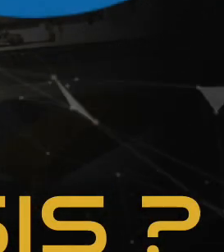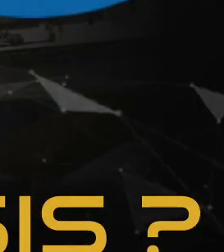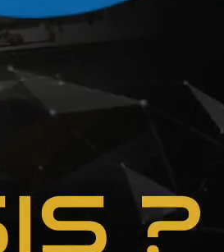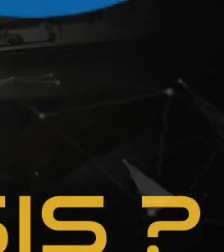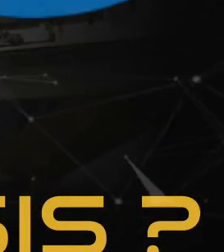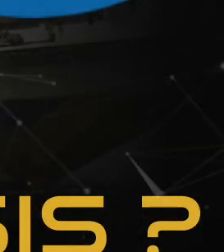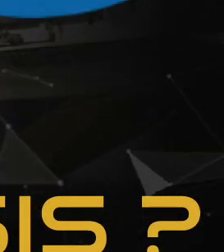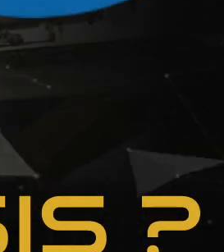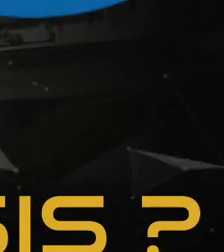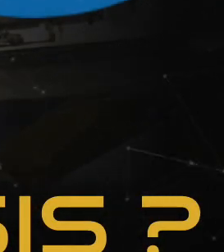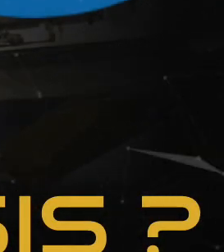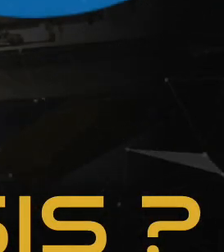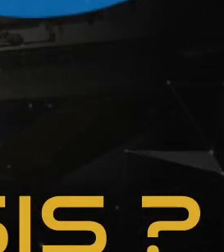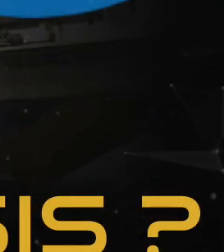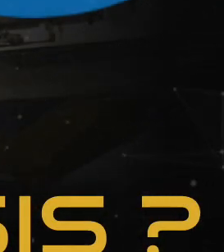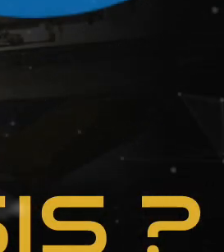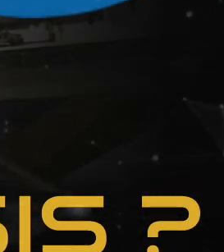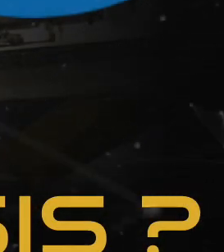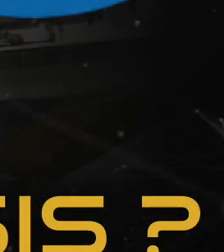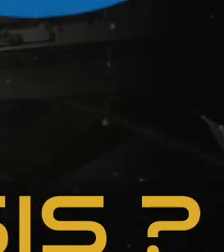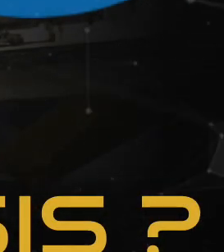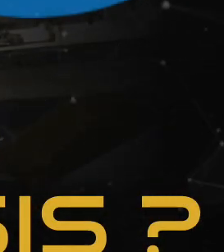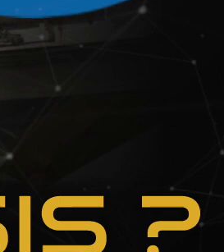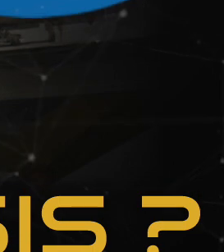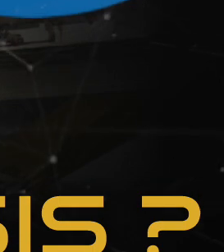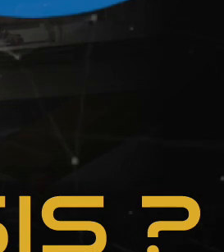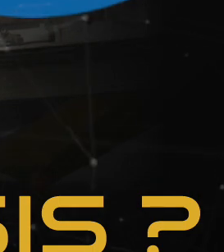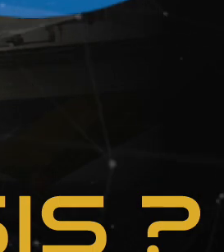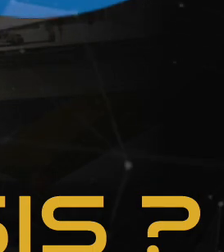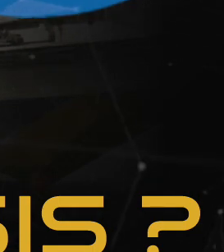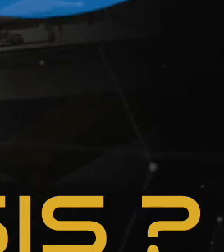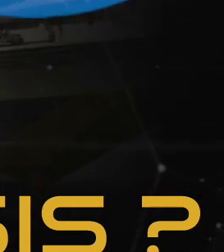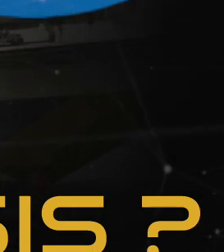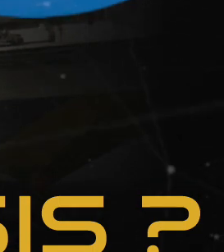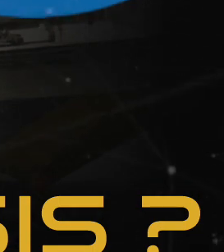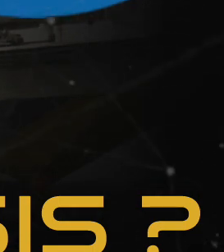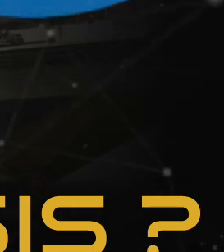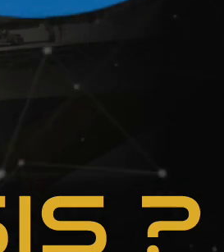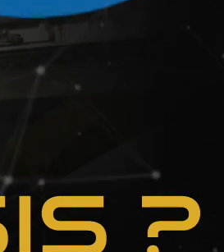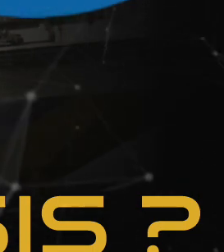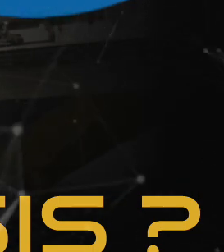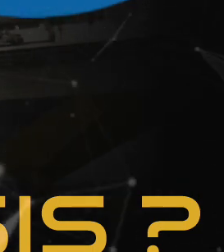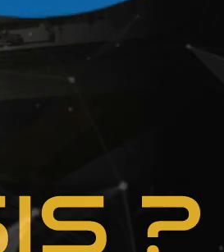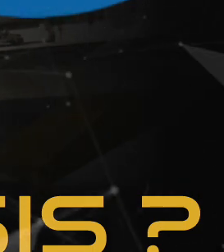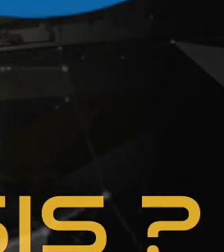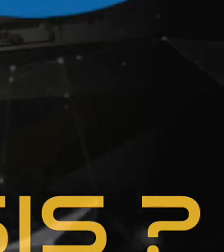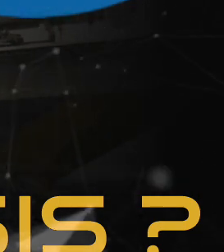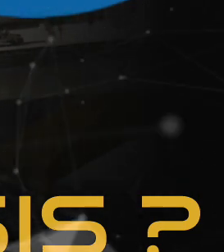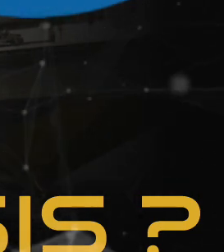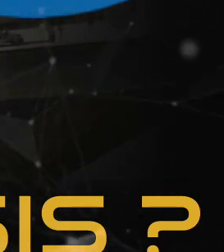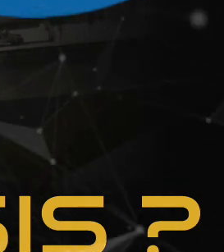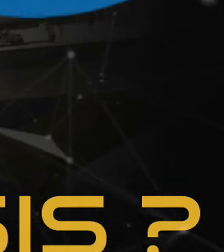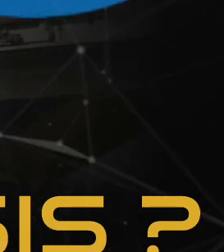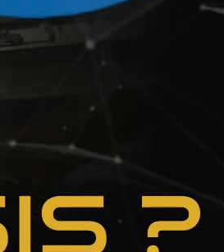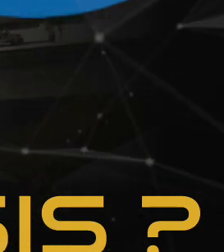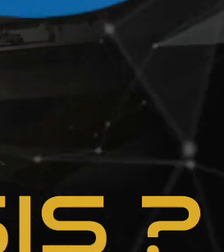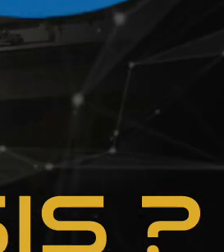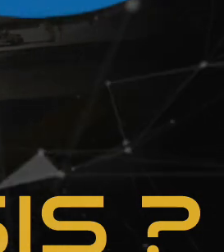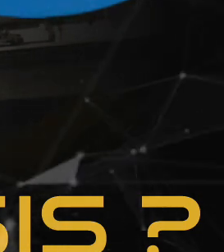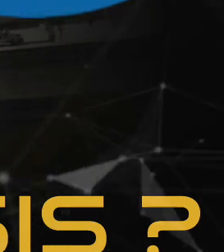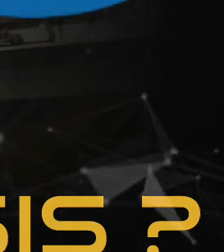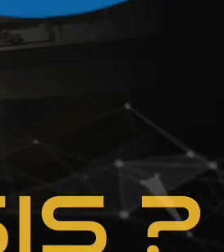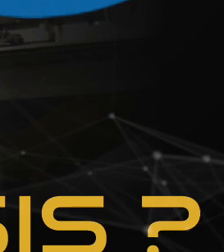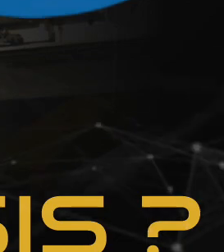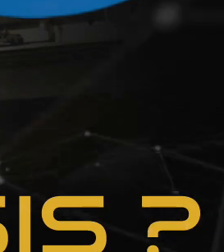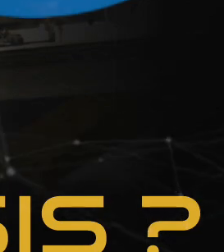Mantente informado y visita nuestra cuenta de Twitter, @escuchadiario, donde podrás encontrar notas destacadas y lo más reciente